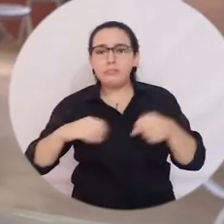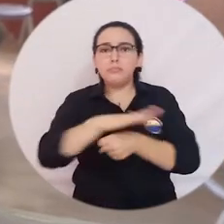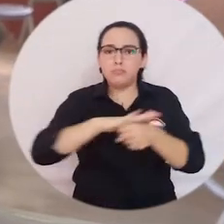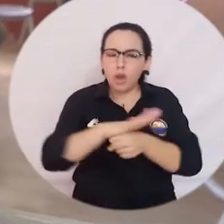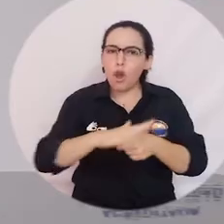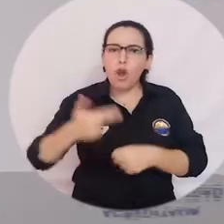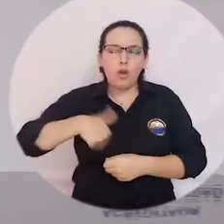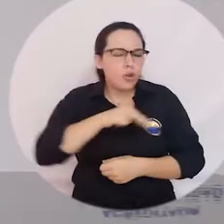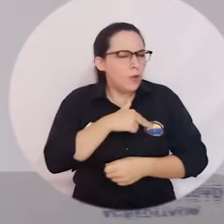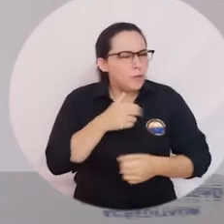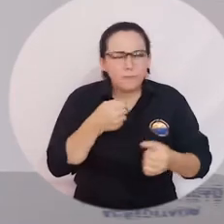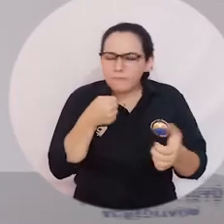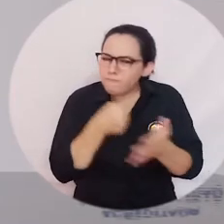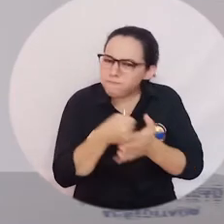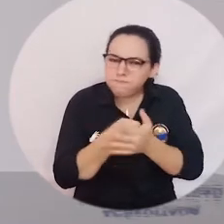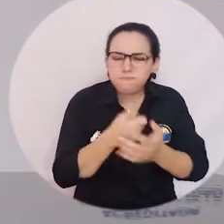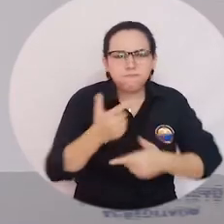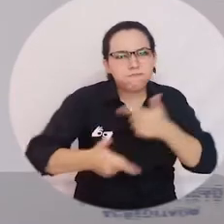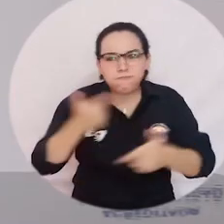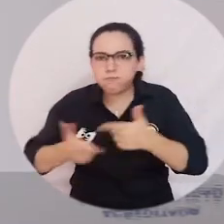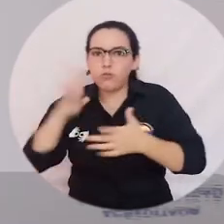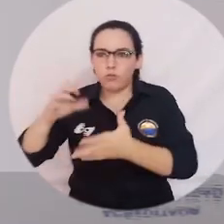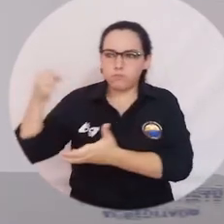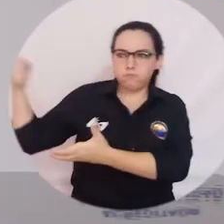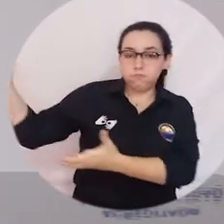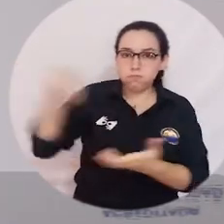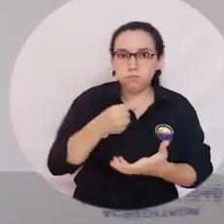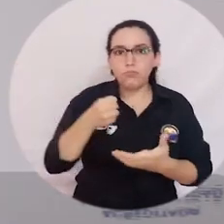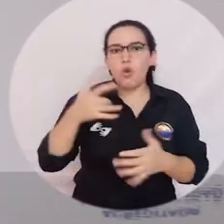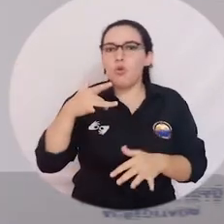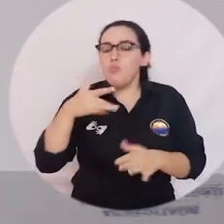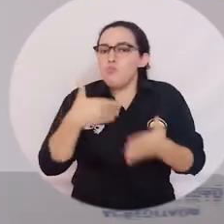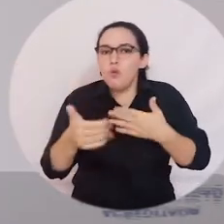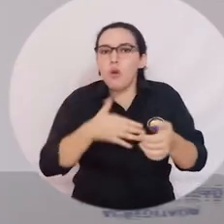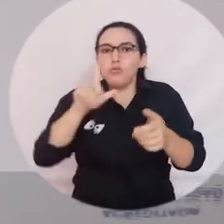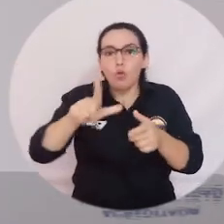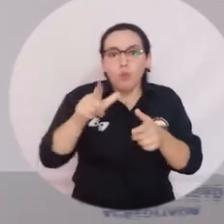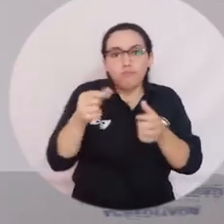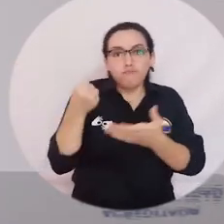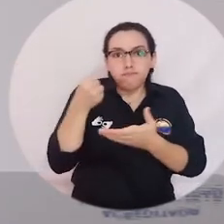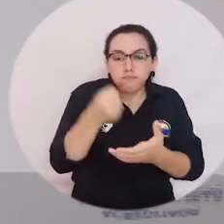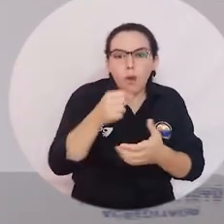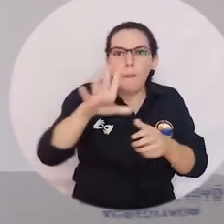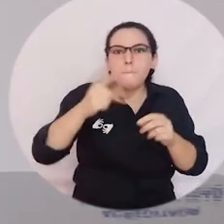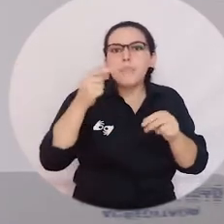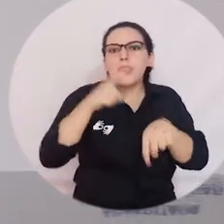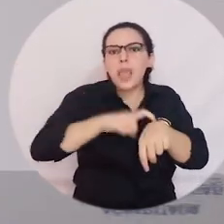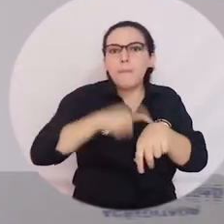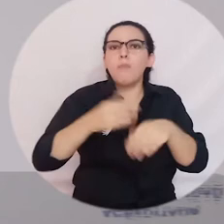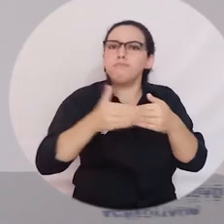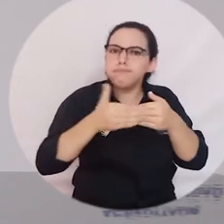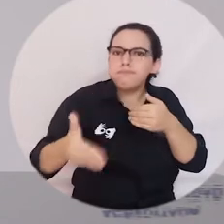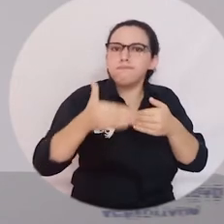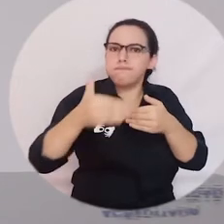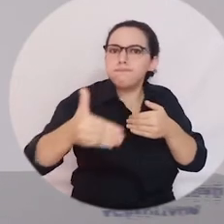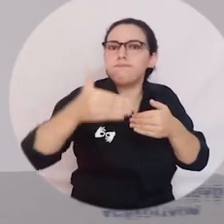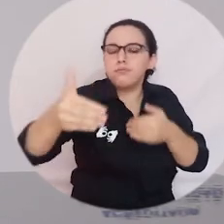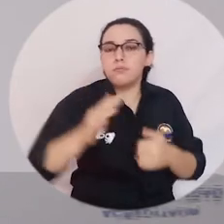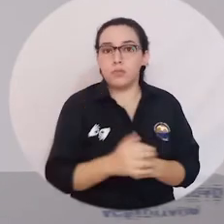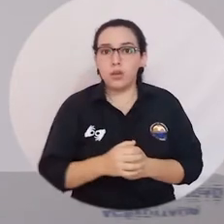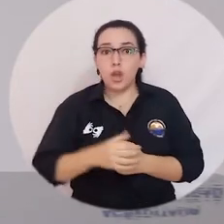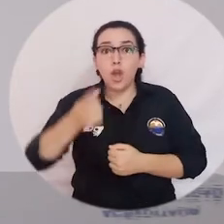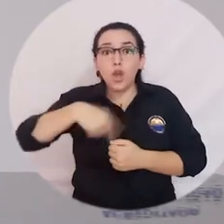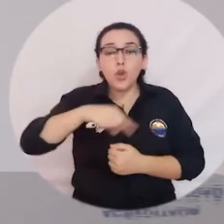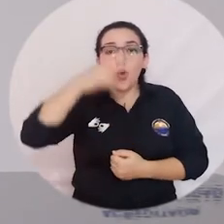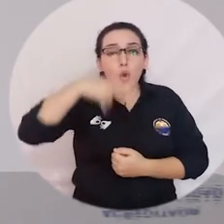esta situación, vamos a hacer hasta lo imposible para lograr esos recursos. Si no, vamos a financiarles eso el plazo que sea, pero no podemos permitir que